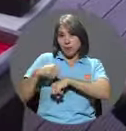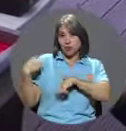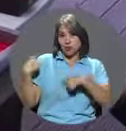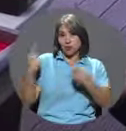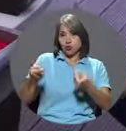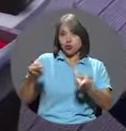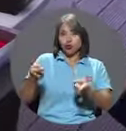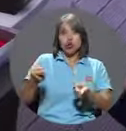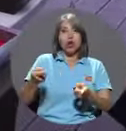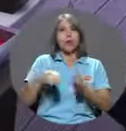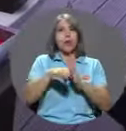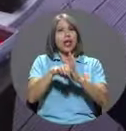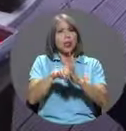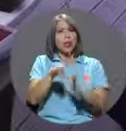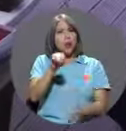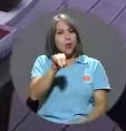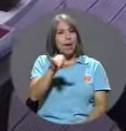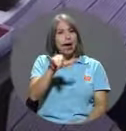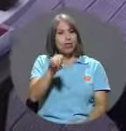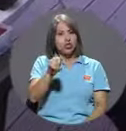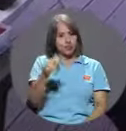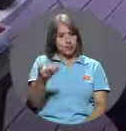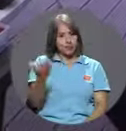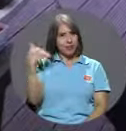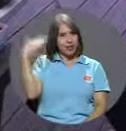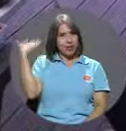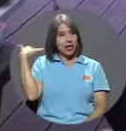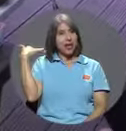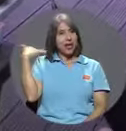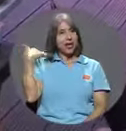nosotros lo que hemos venido, por ejemplo, en el mes de mayo,